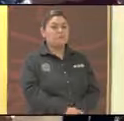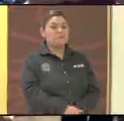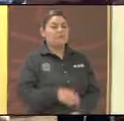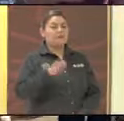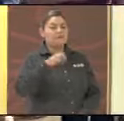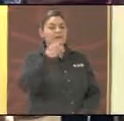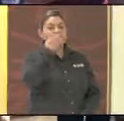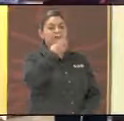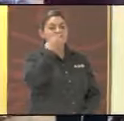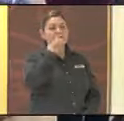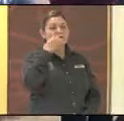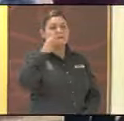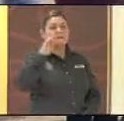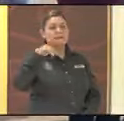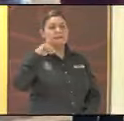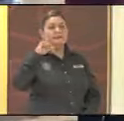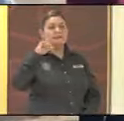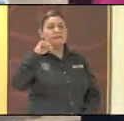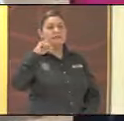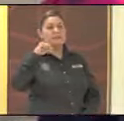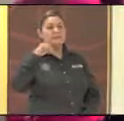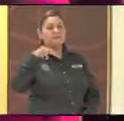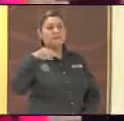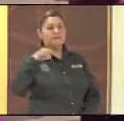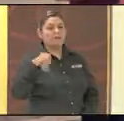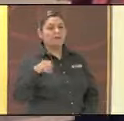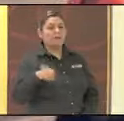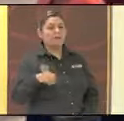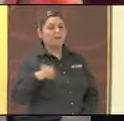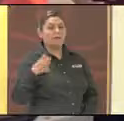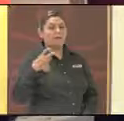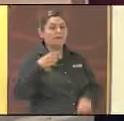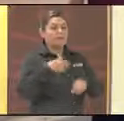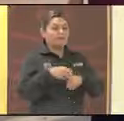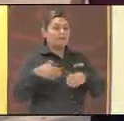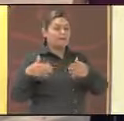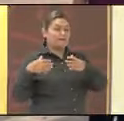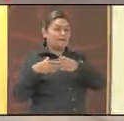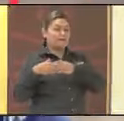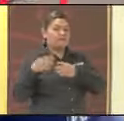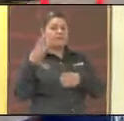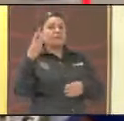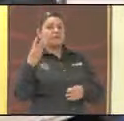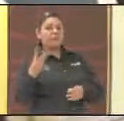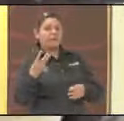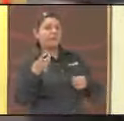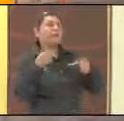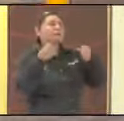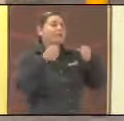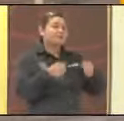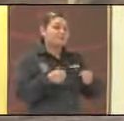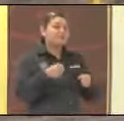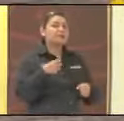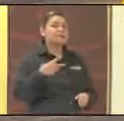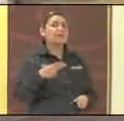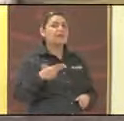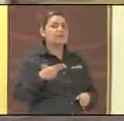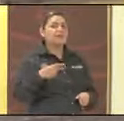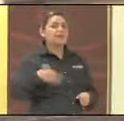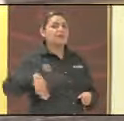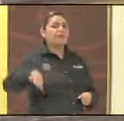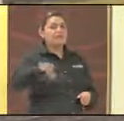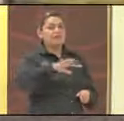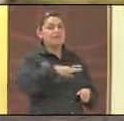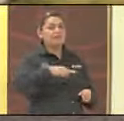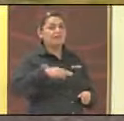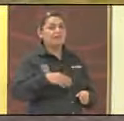Emiliano Zapata, ¿verdad? De la colonia Altamira, sector 2, pues del sector 3, pues le va a dar seguridad también a la vialidad